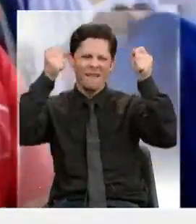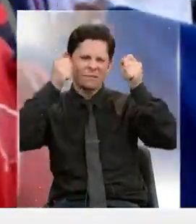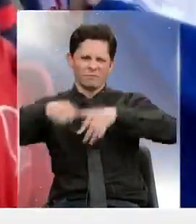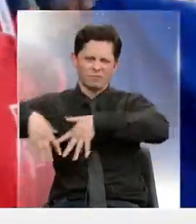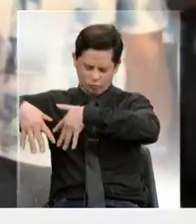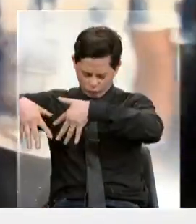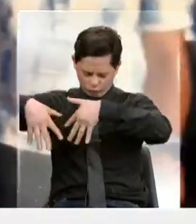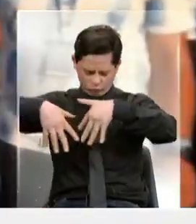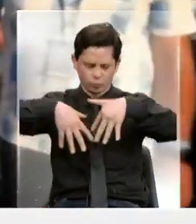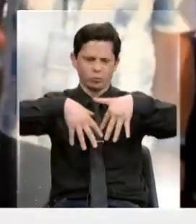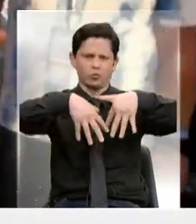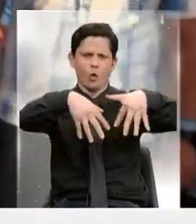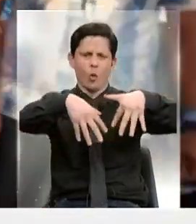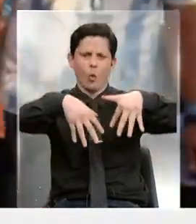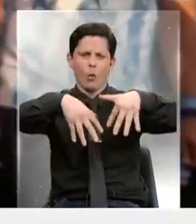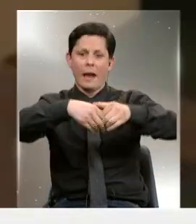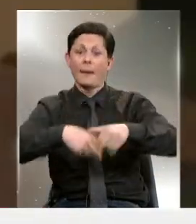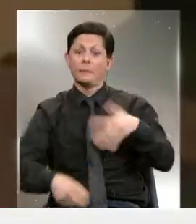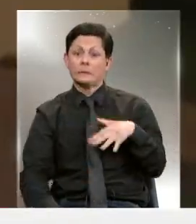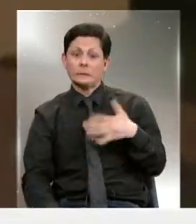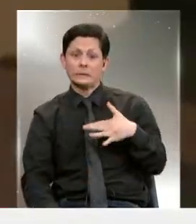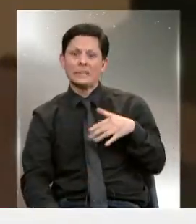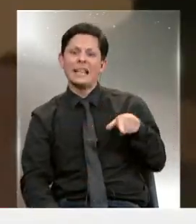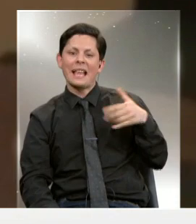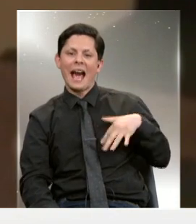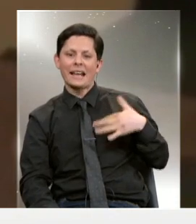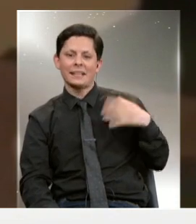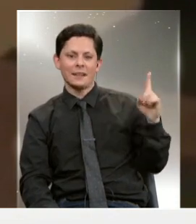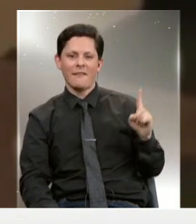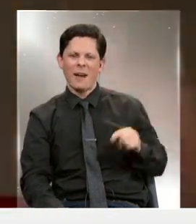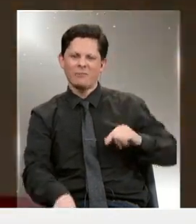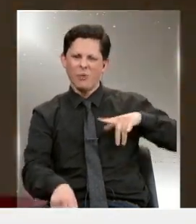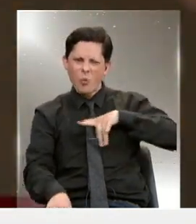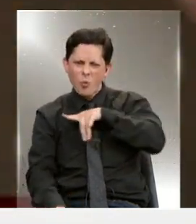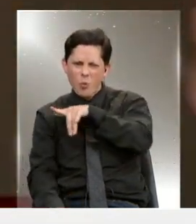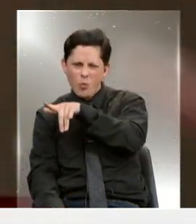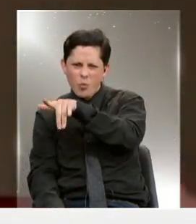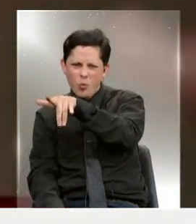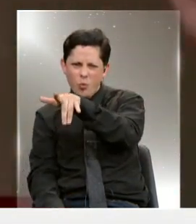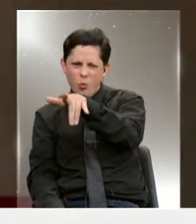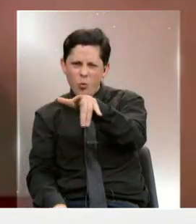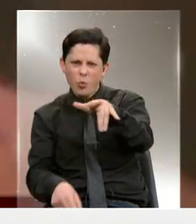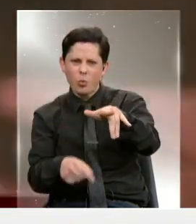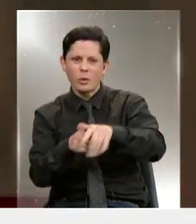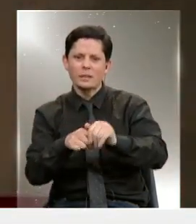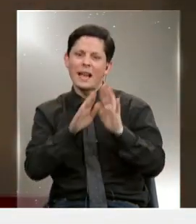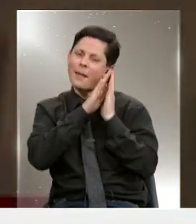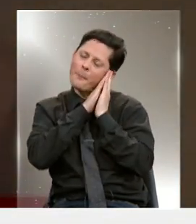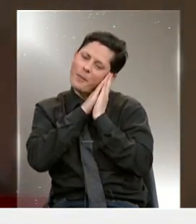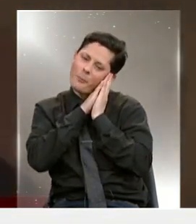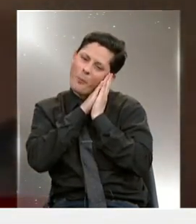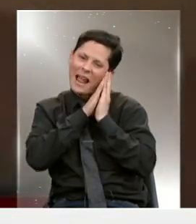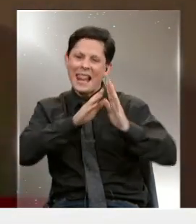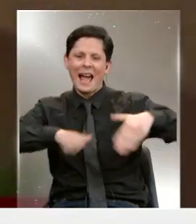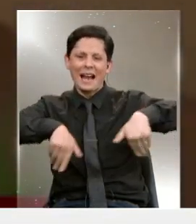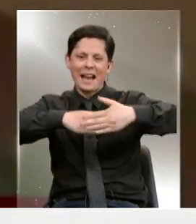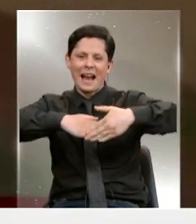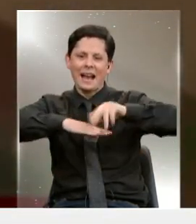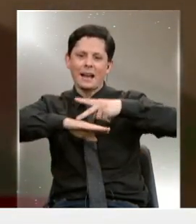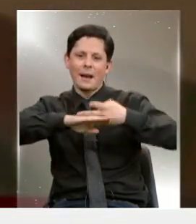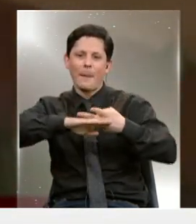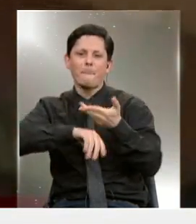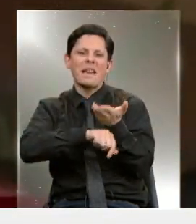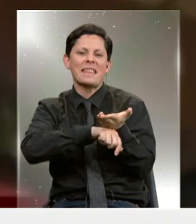llegado. Un caso muy llamativo es el de este argentino que viajó miles de kilómetros y se encuentra durmiendo en plena calle,